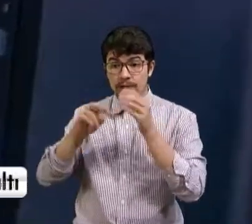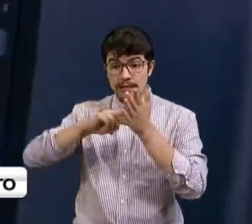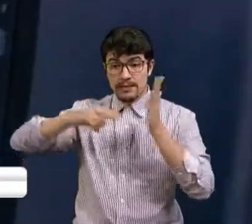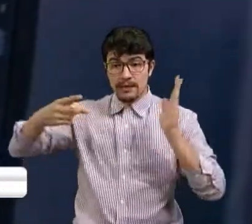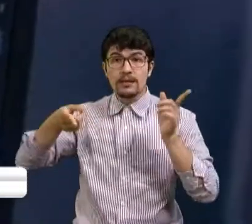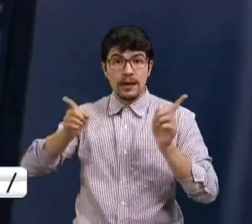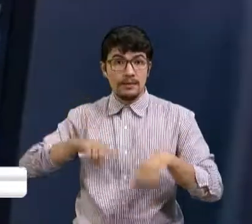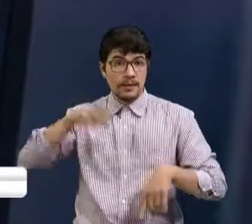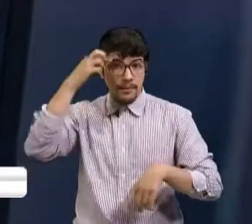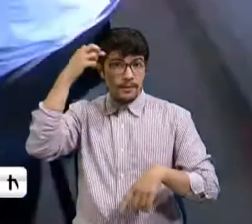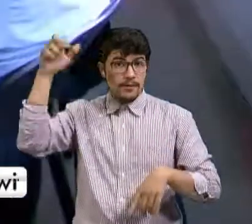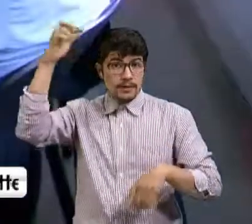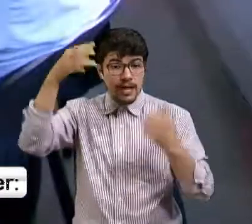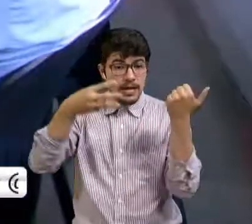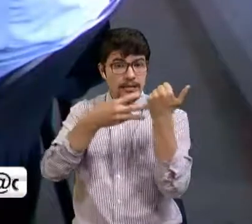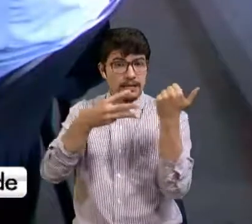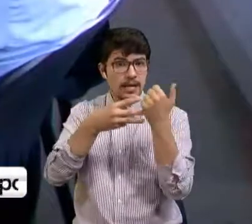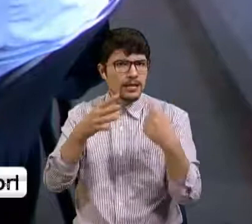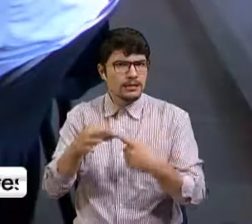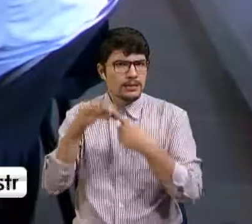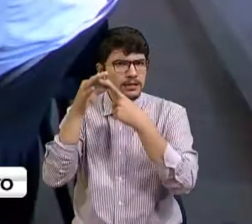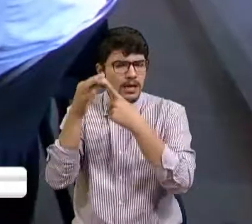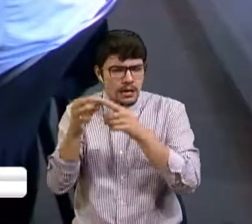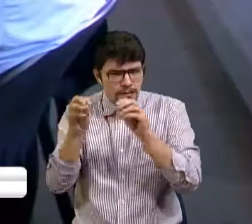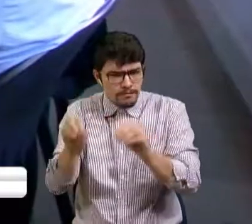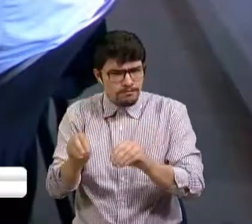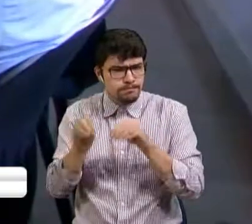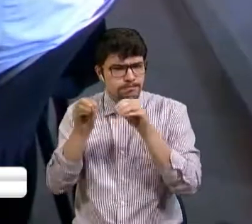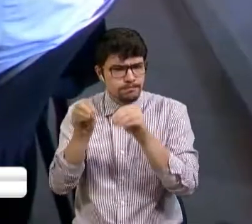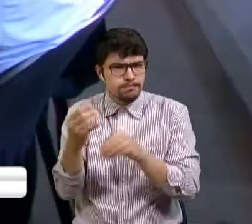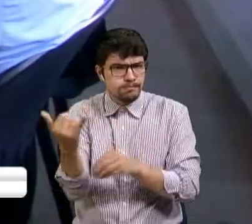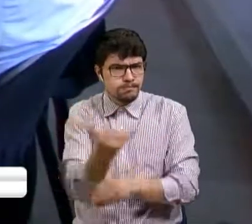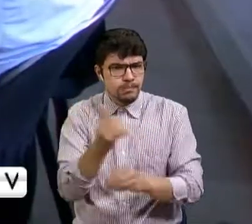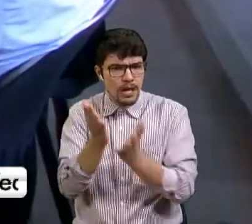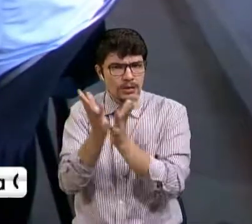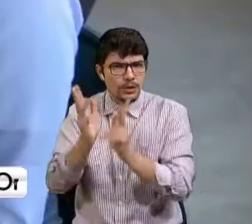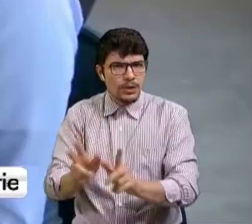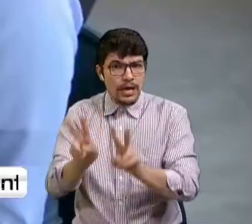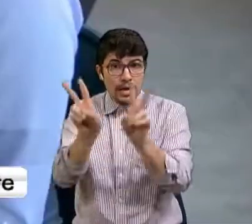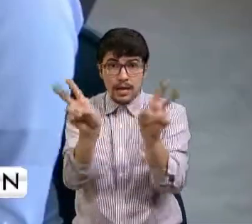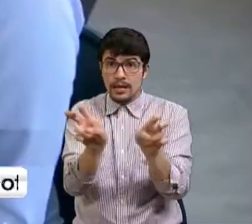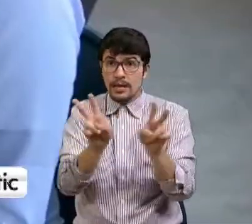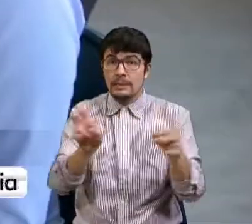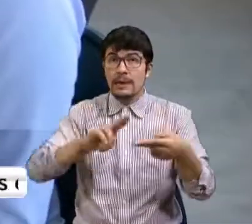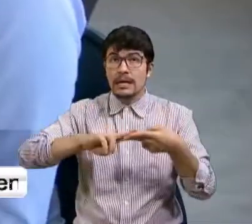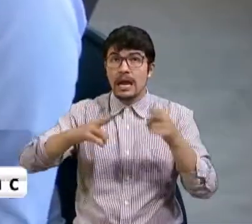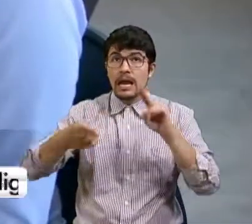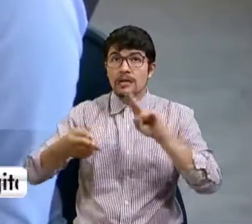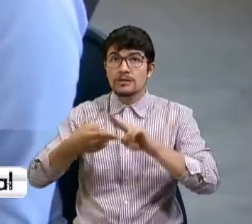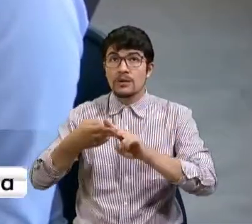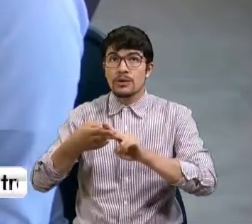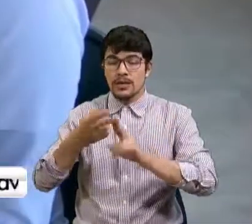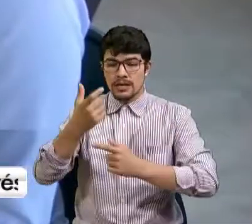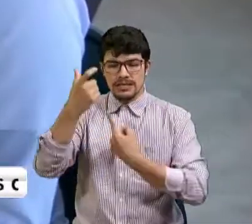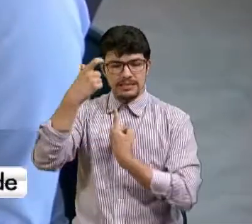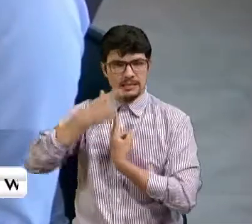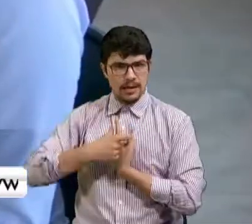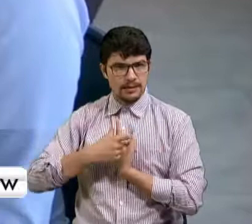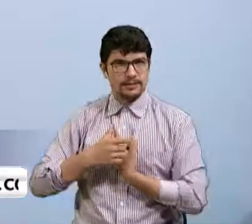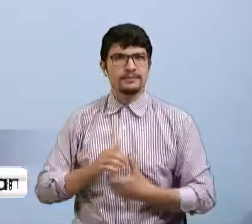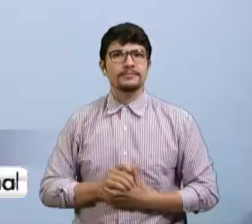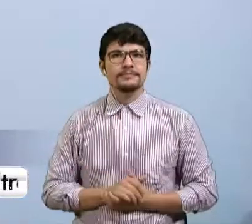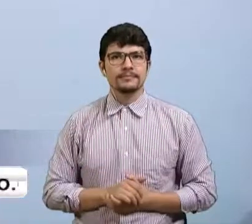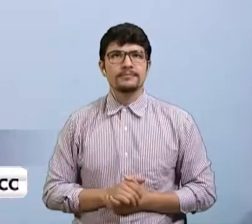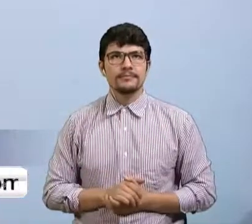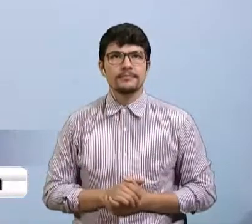el sena tiene especial cuidado e informar a sus aprendices en temas relacionados con el ser una oferta